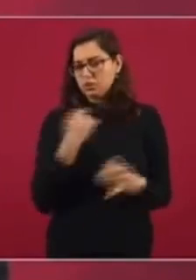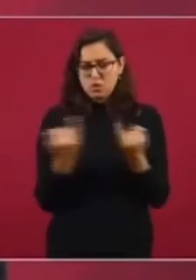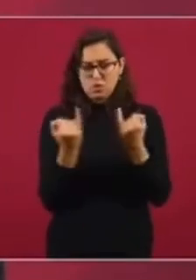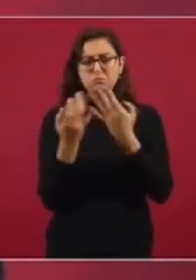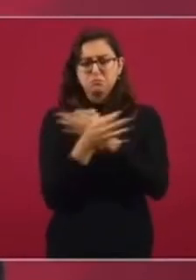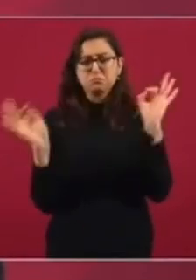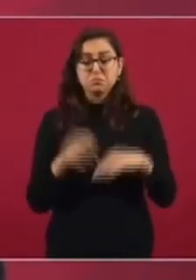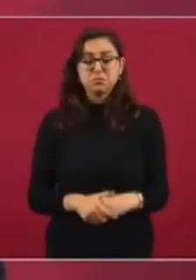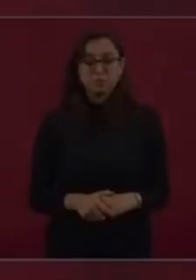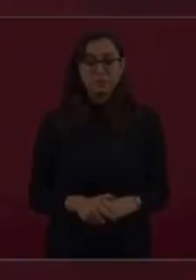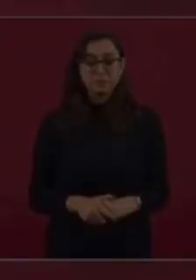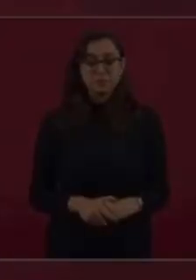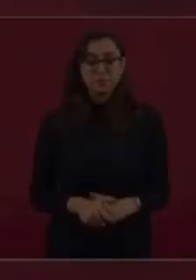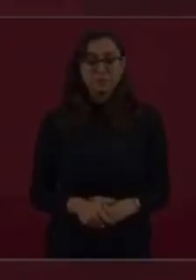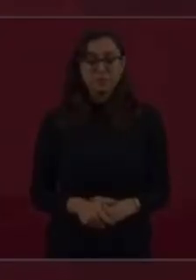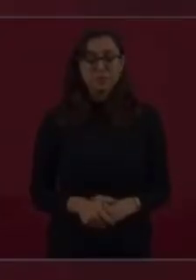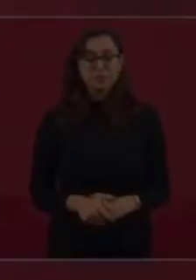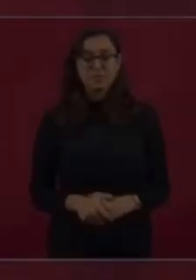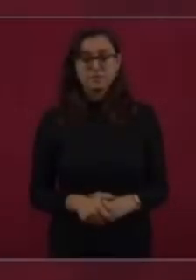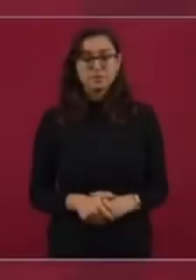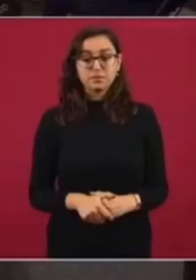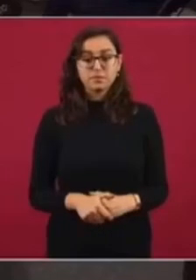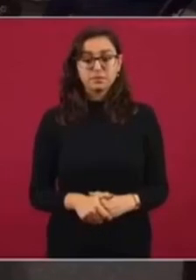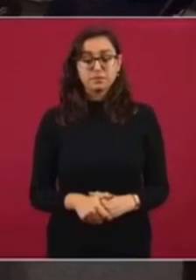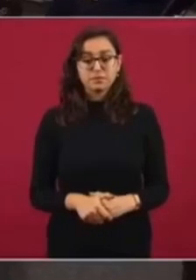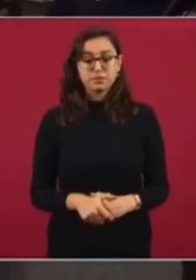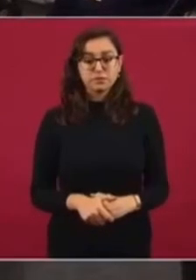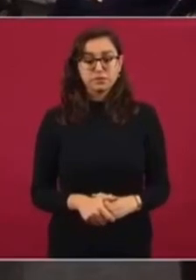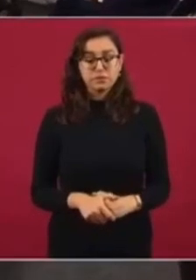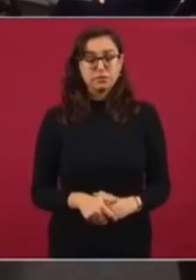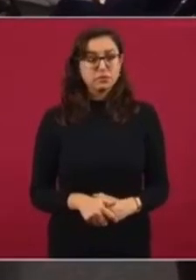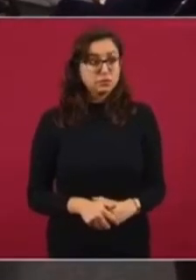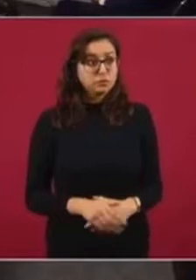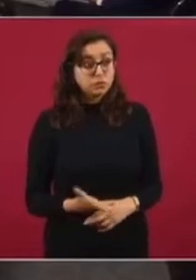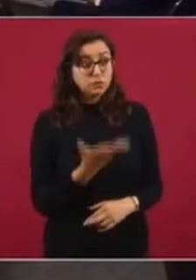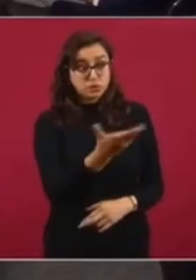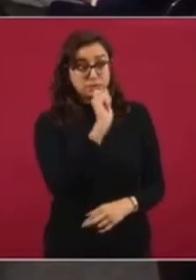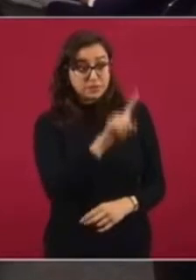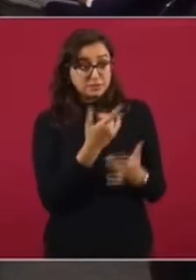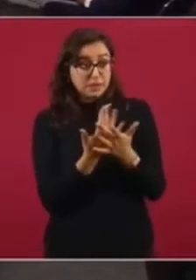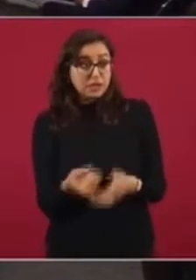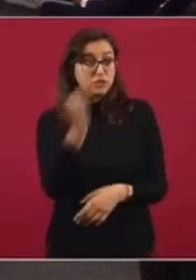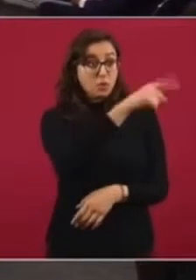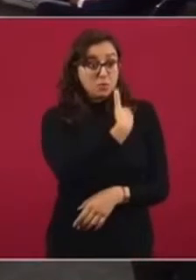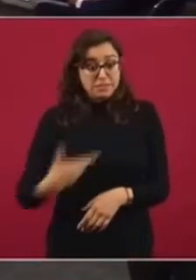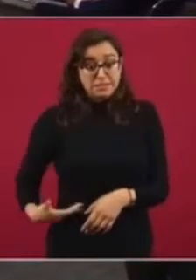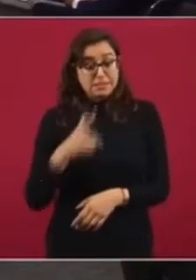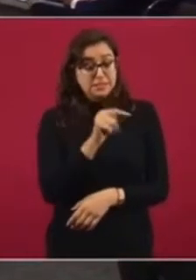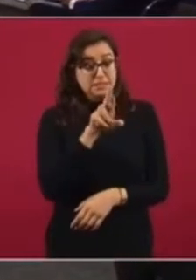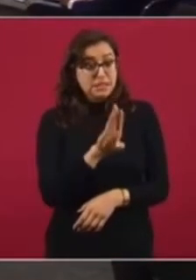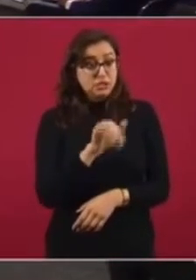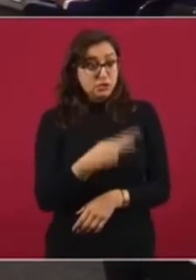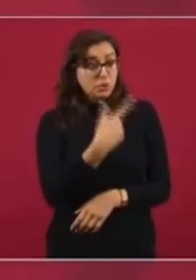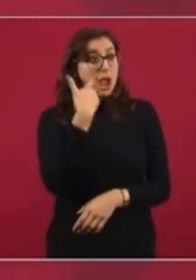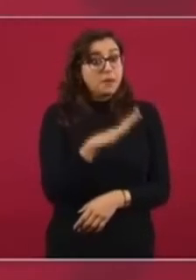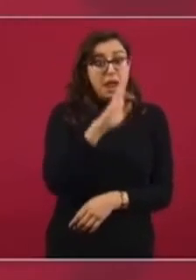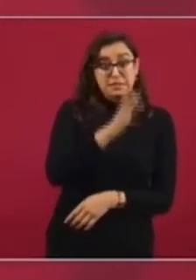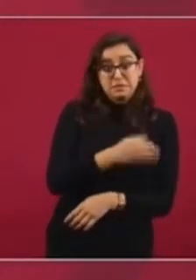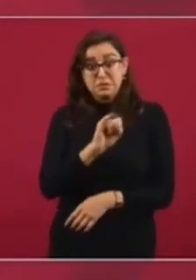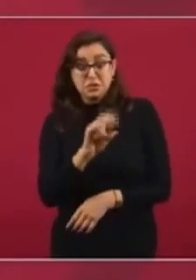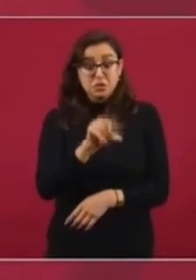pronunciamos. ¿Esperaría también, digamos, a que un pronunciamiento del presidente Trump sobre el tema de la elección, si acepta ya también estos resultados?